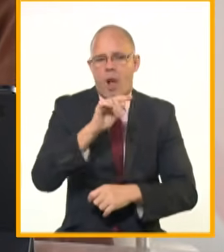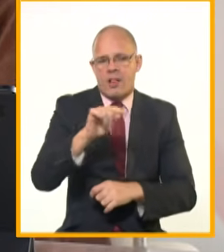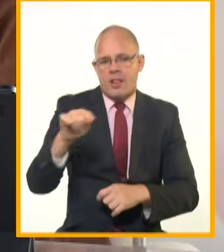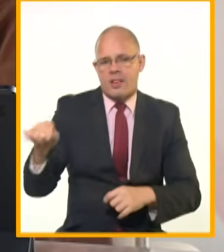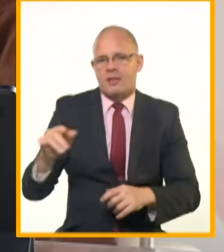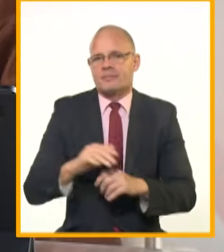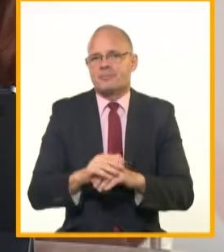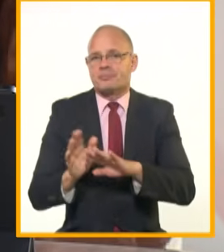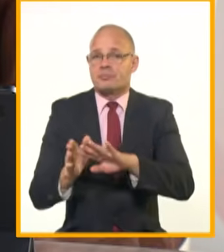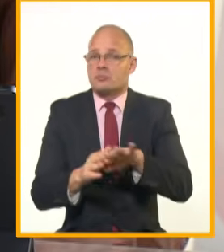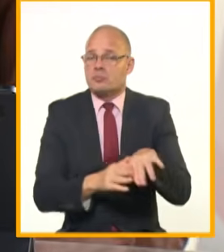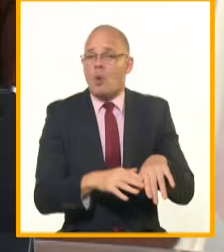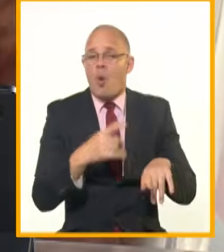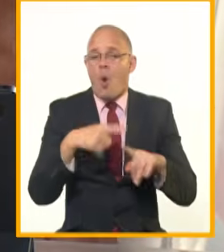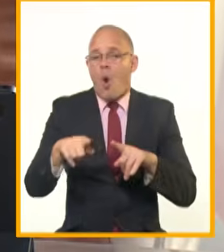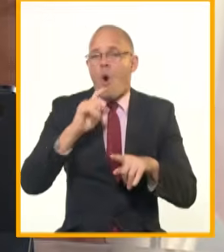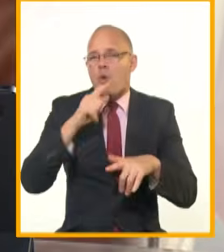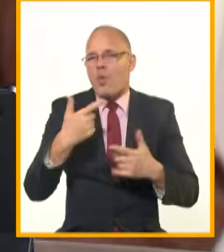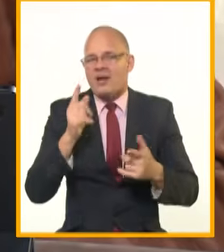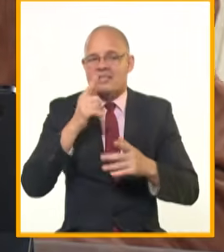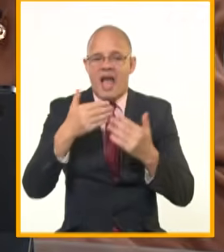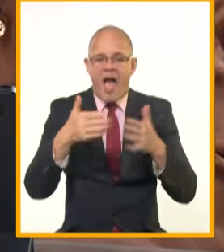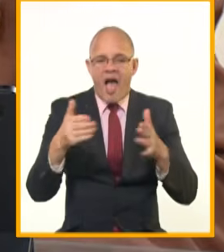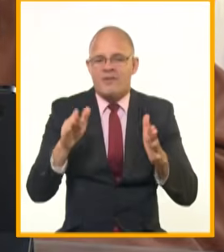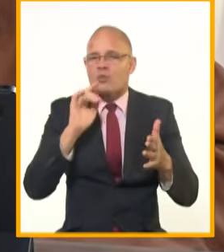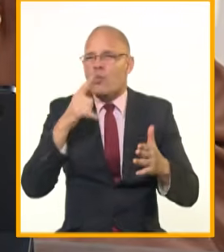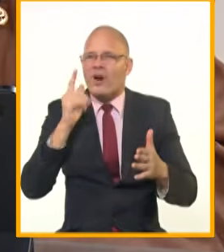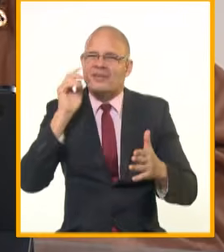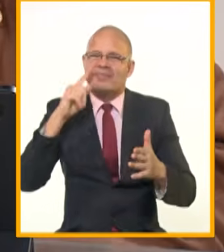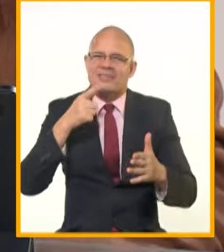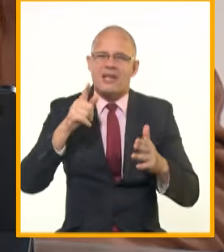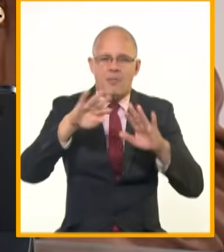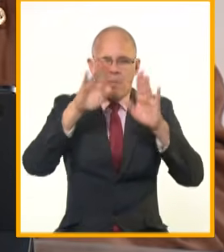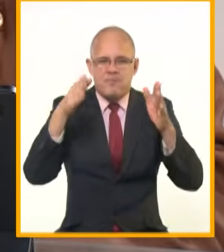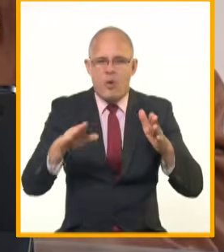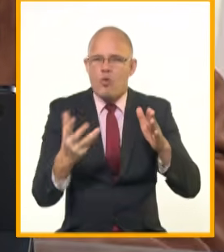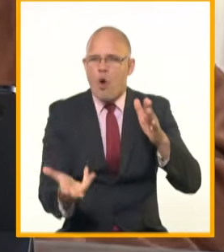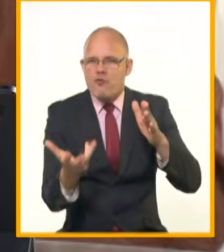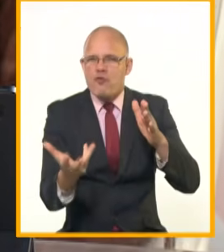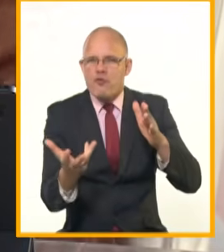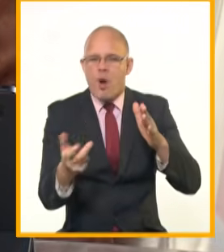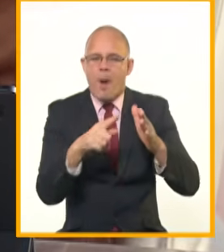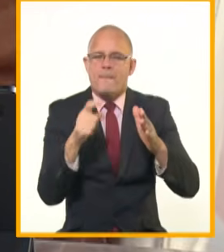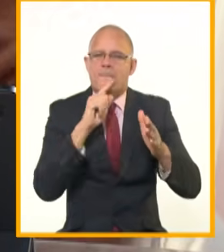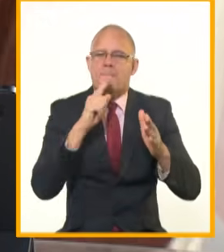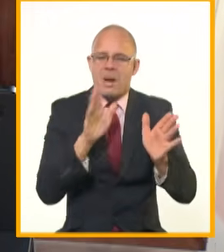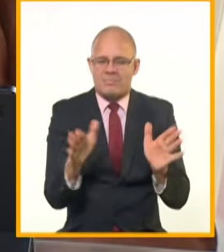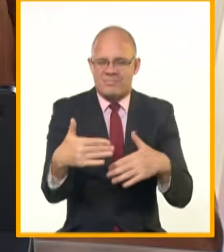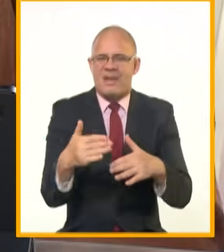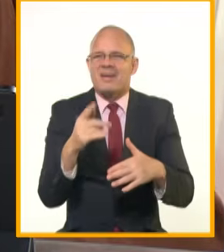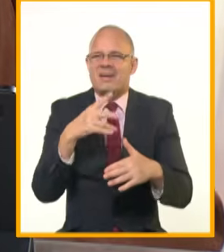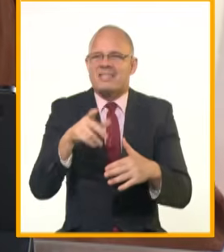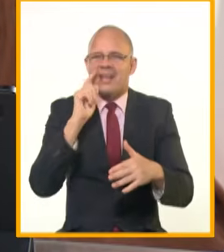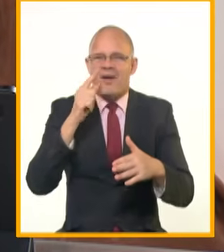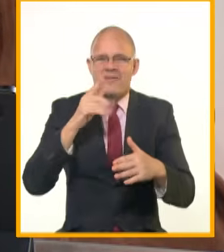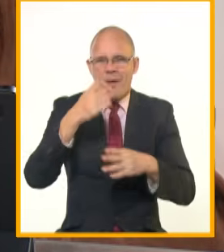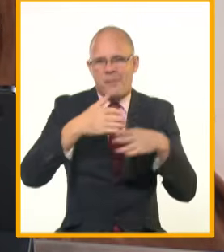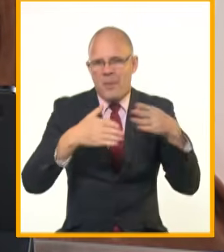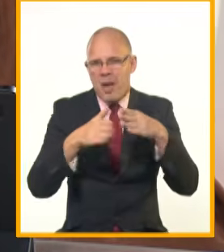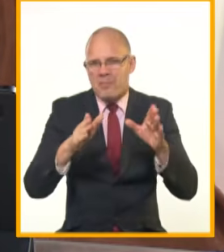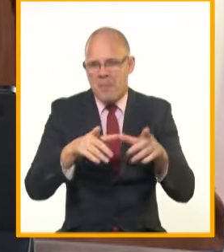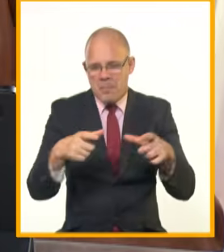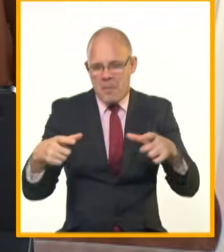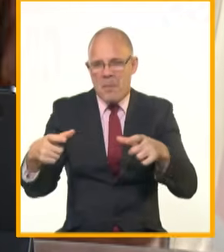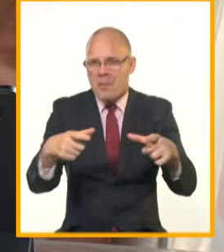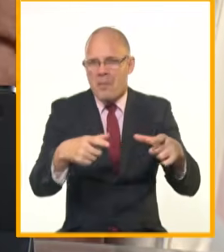hornos para la producción de ladrillo. Queremos llegar en el primer trimestre a 1 en cada Consejo Popular. Así que eran todas obras de